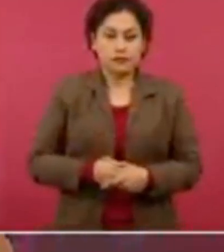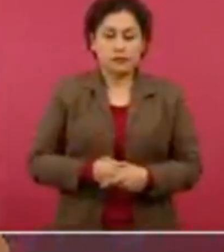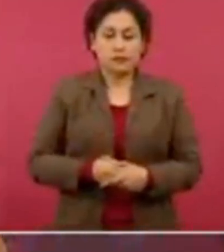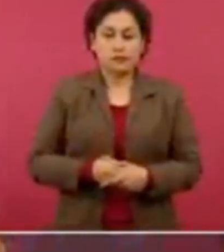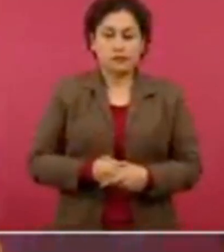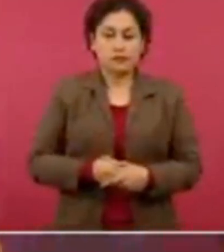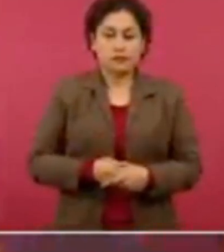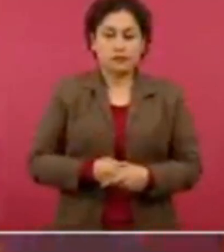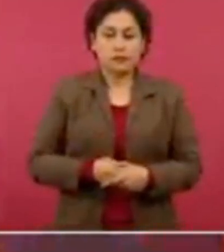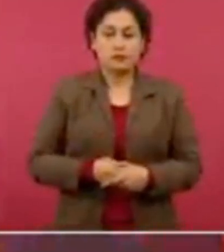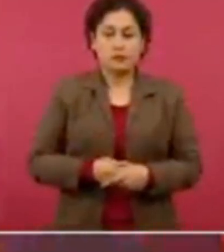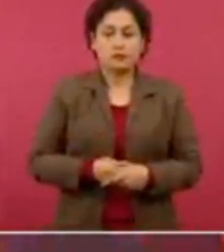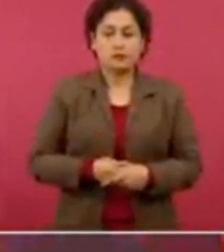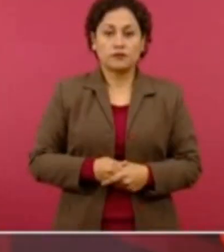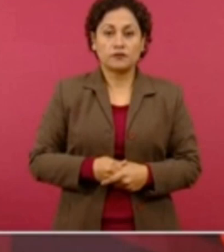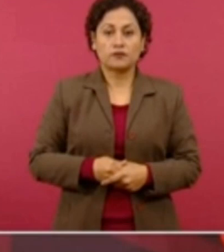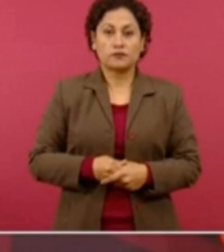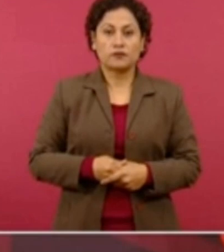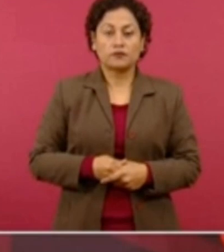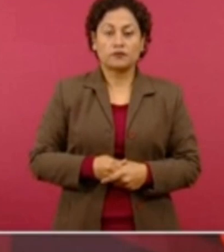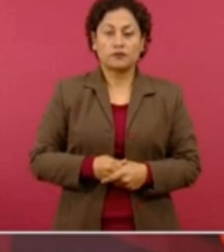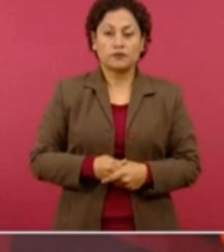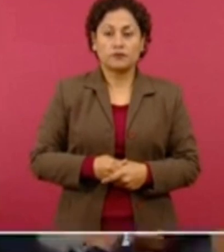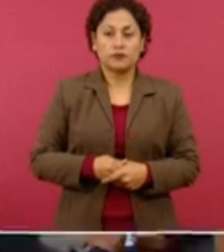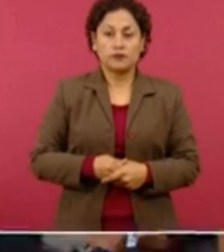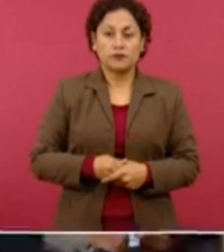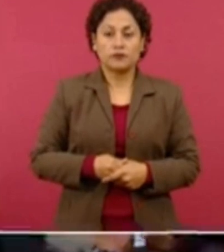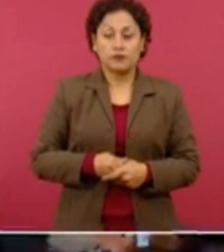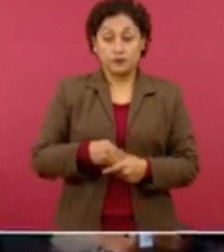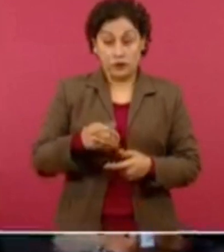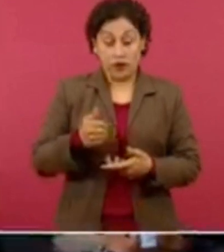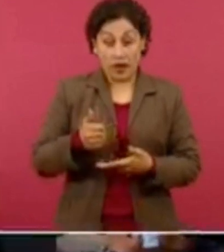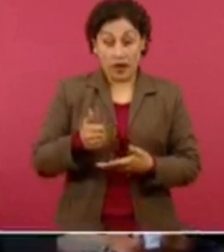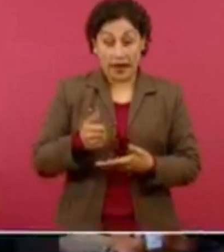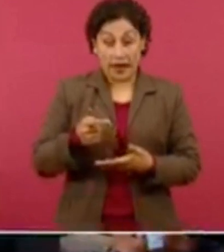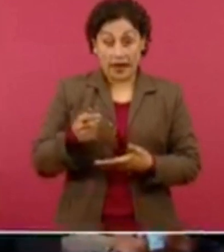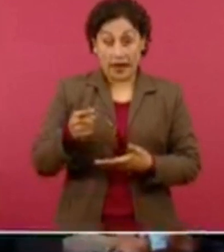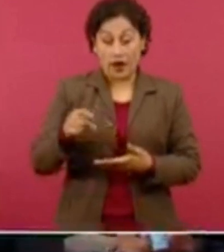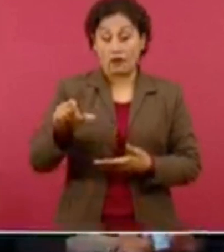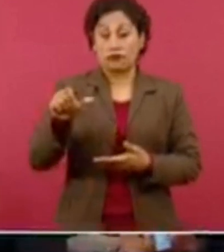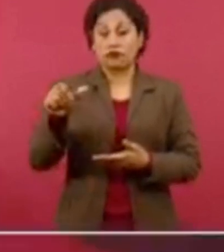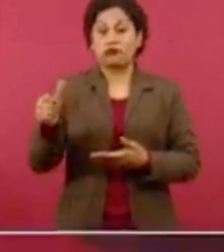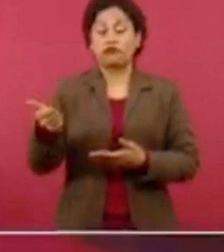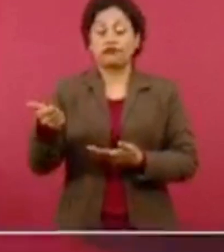nos dieron un recorrido por todo el aeropuerto